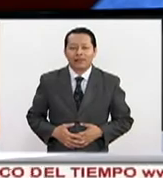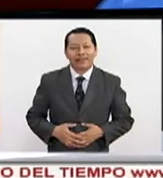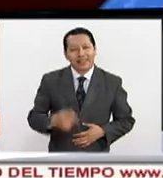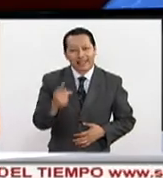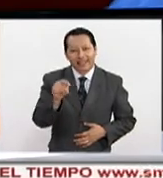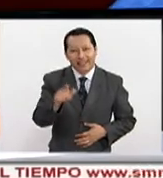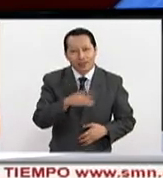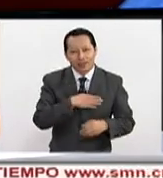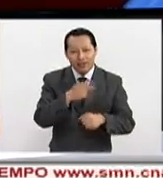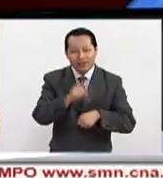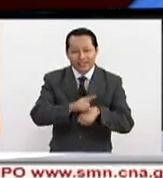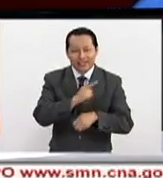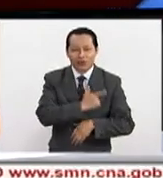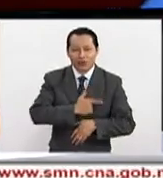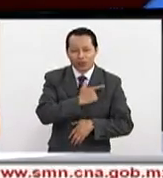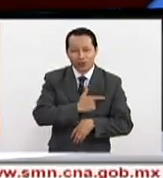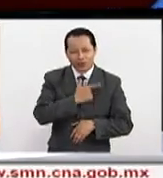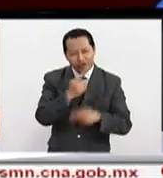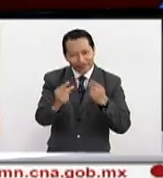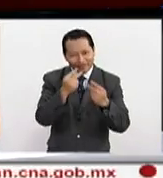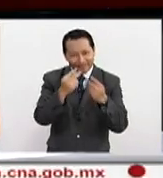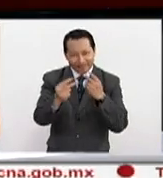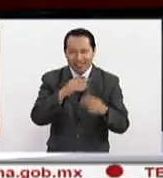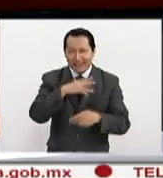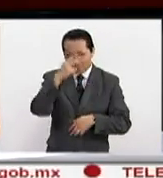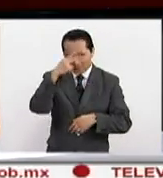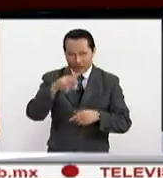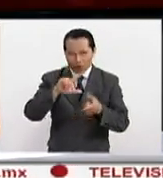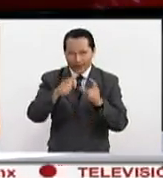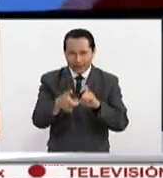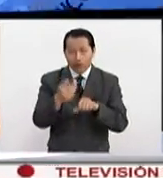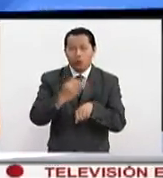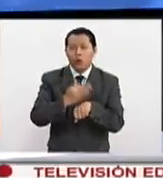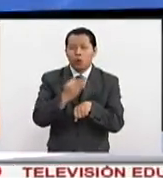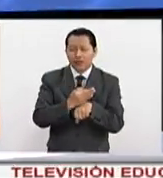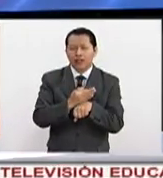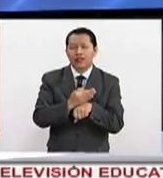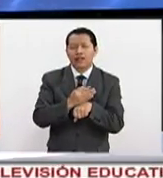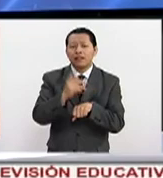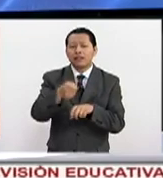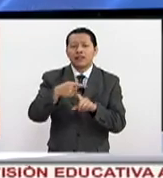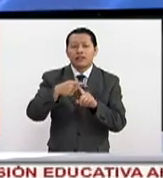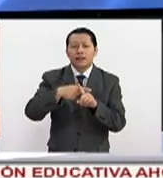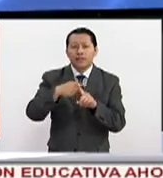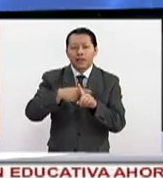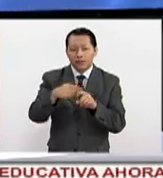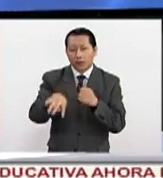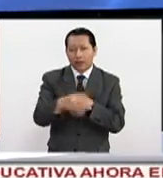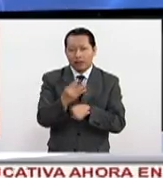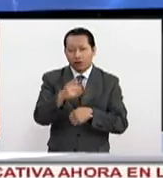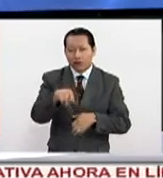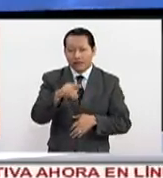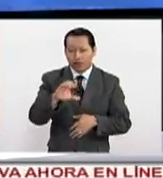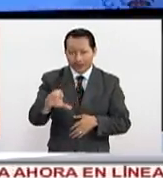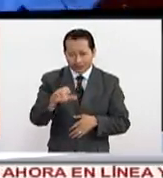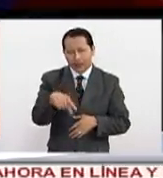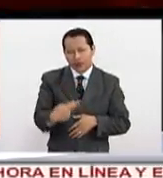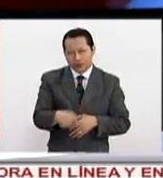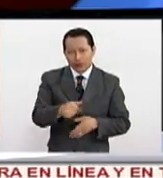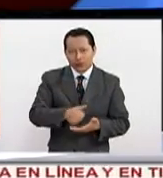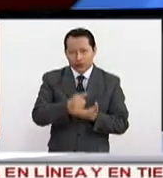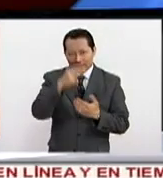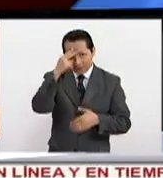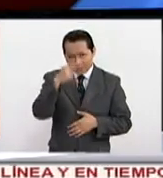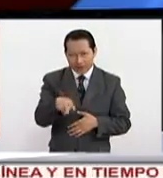¿Qué tal? Muy buenos días. Qué gusto que nos acompañen en una edición más de México al Día. En este momento, la temperatura 14 grados centígrados en la capital